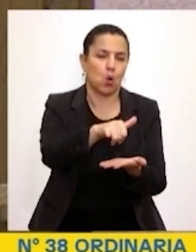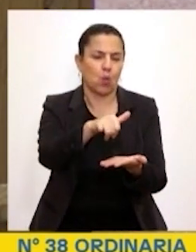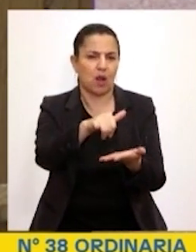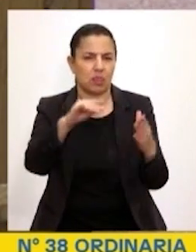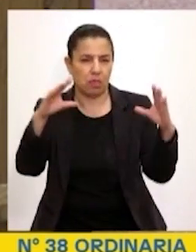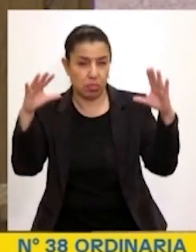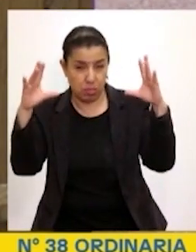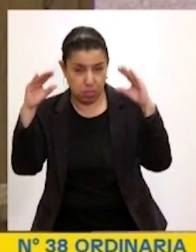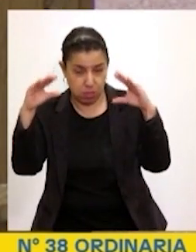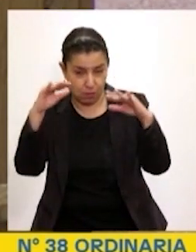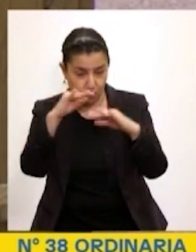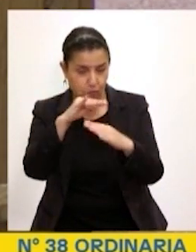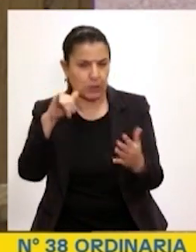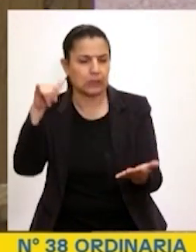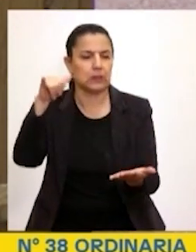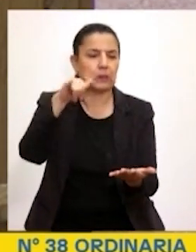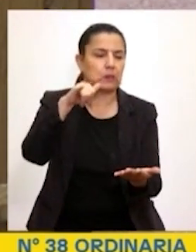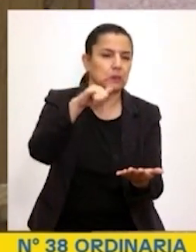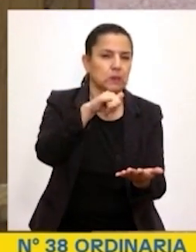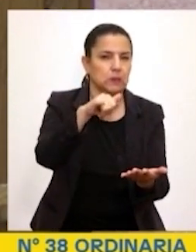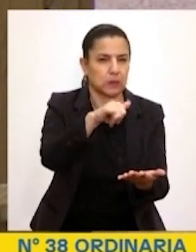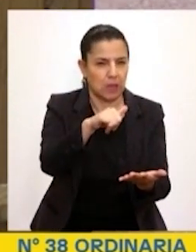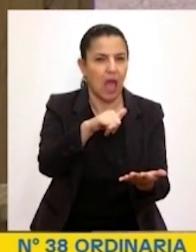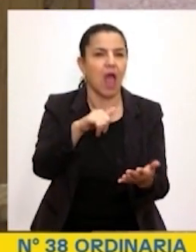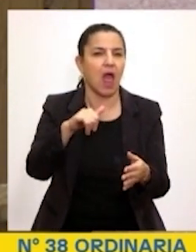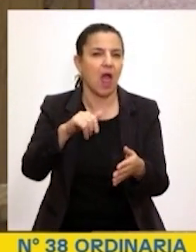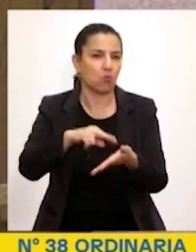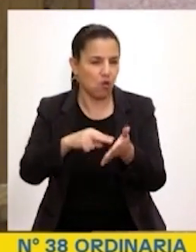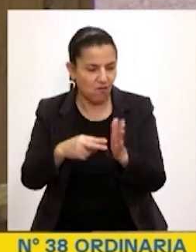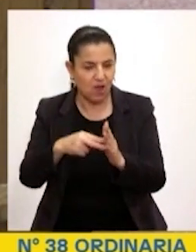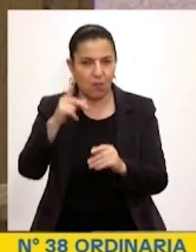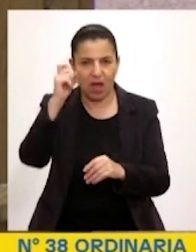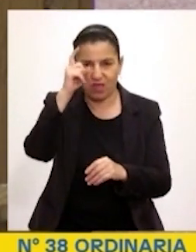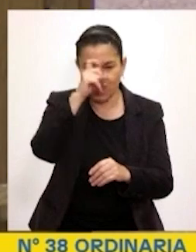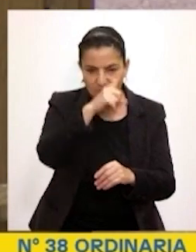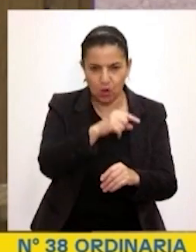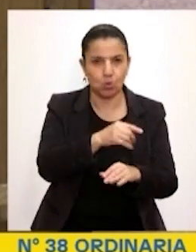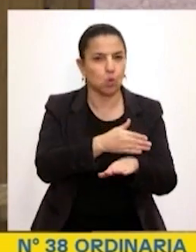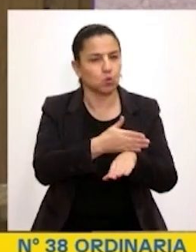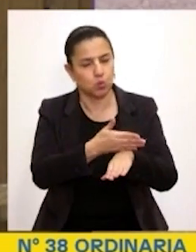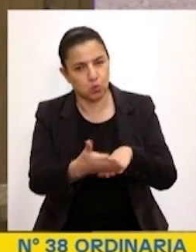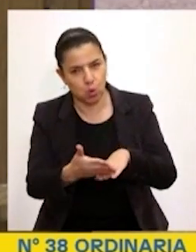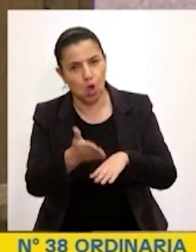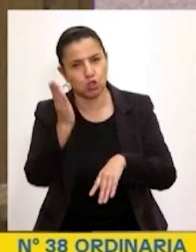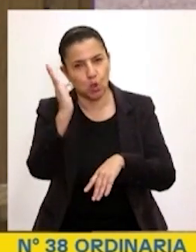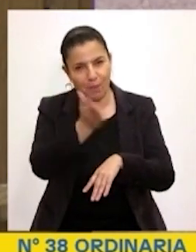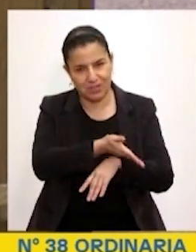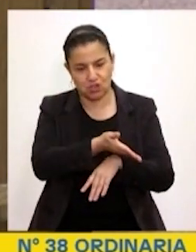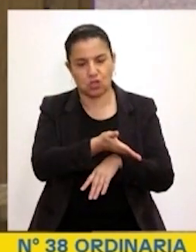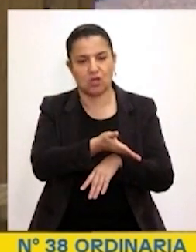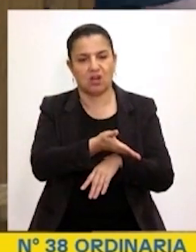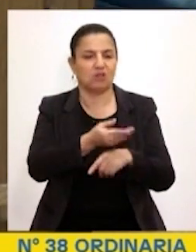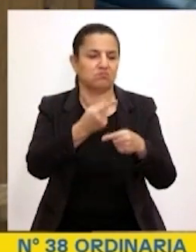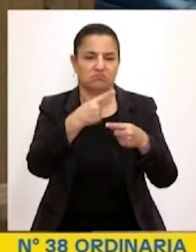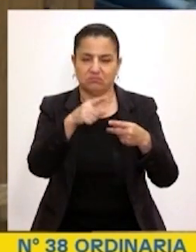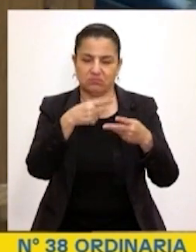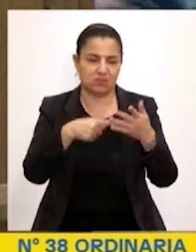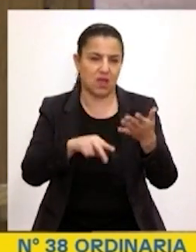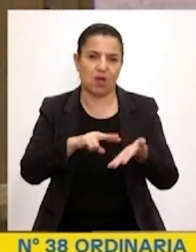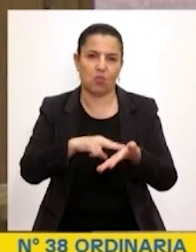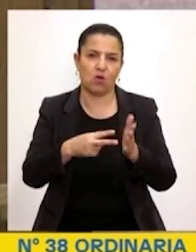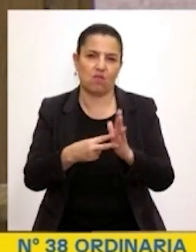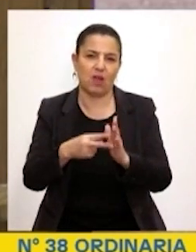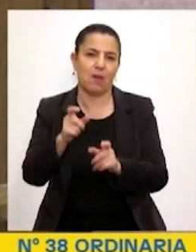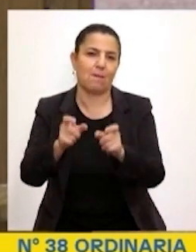dificultando el el traslado de pasajeros con horas con suspensiones de vuelo con todas las implicancias que esto tiene para